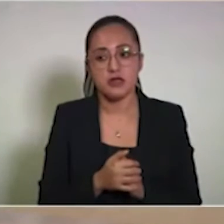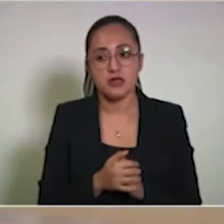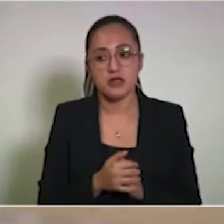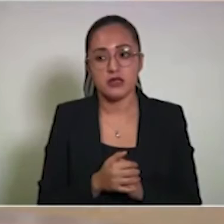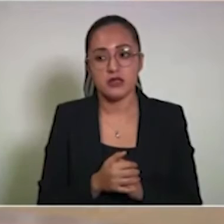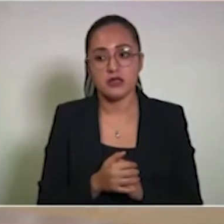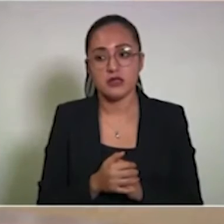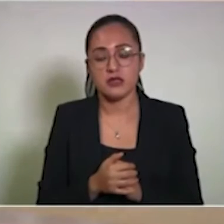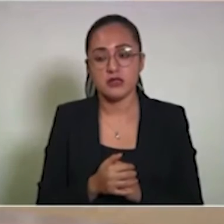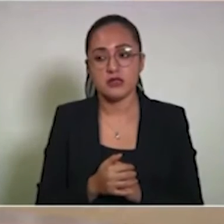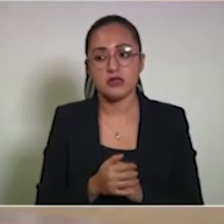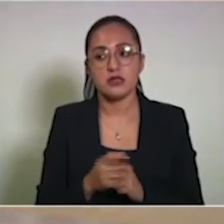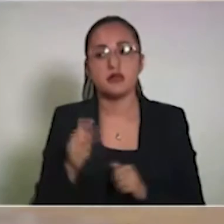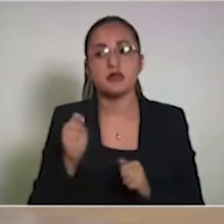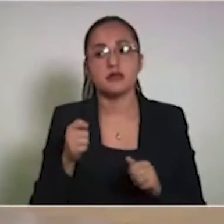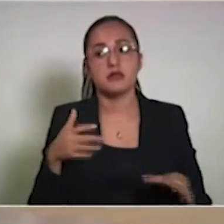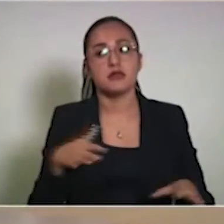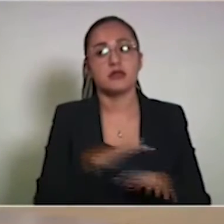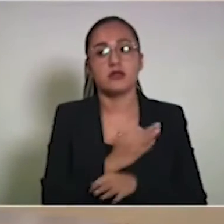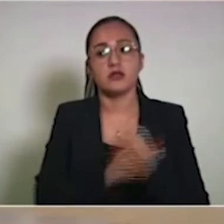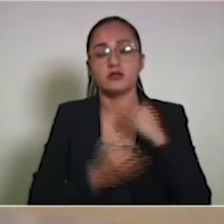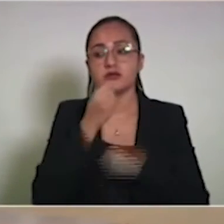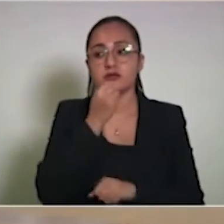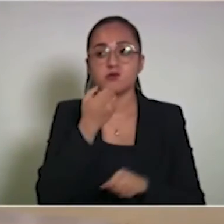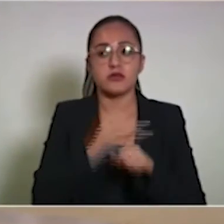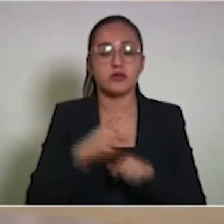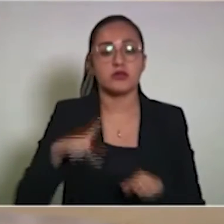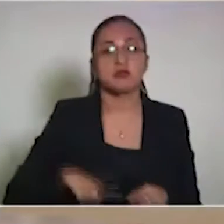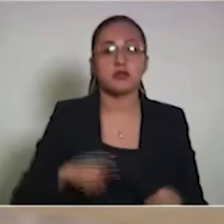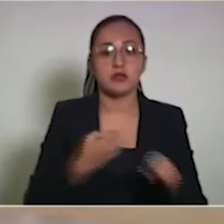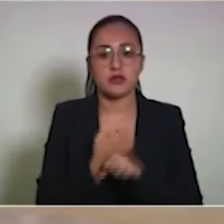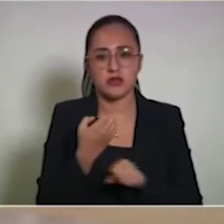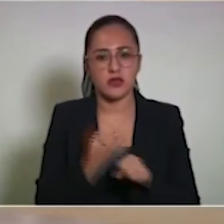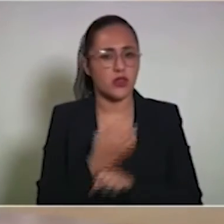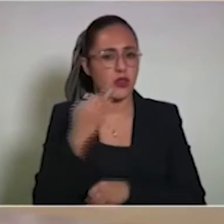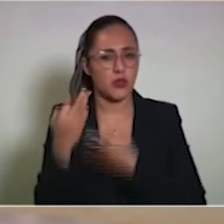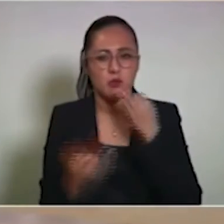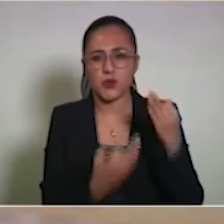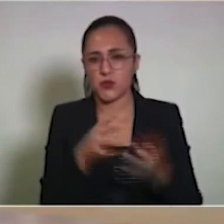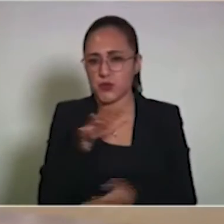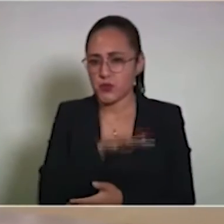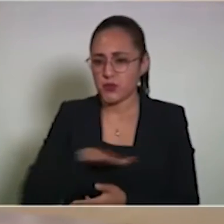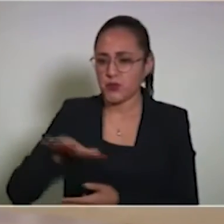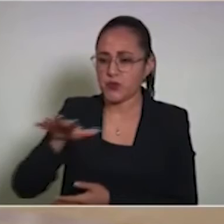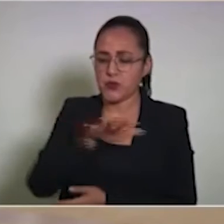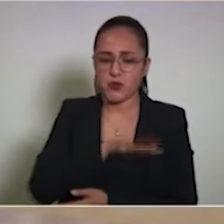transversal en todas las secretarías del gobierno del estado, en todas.